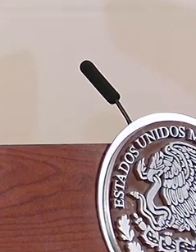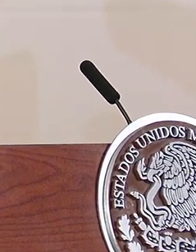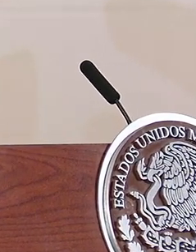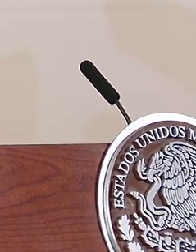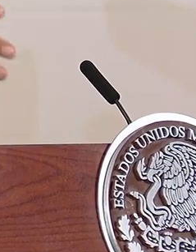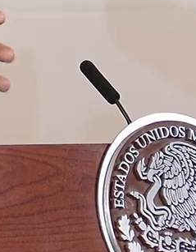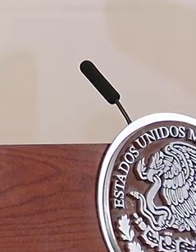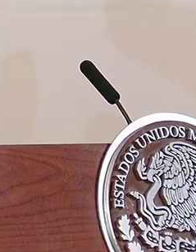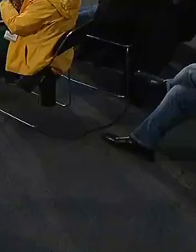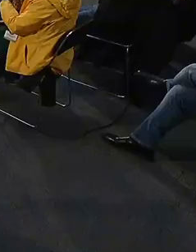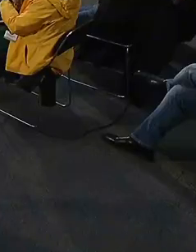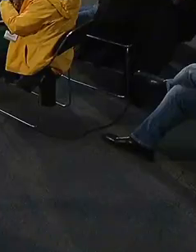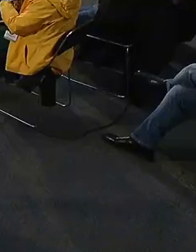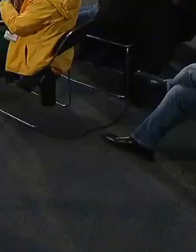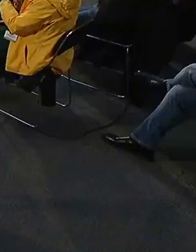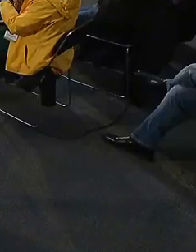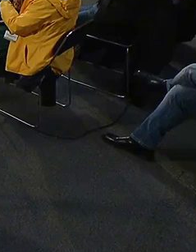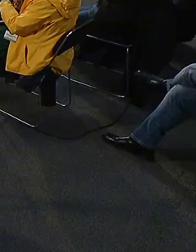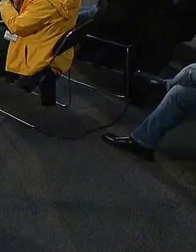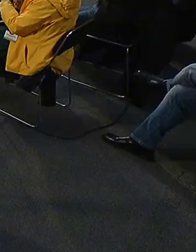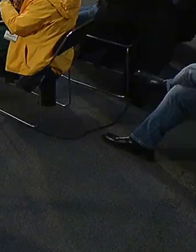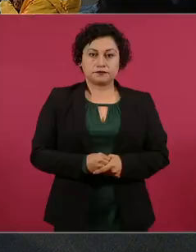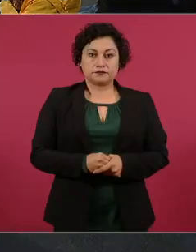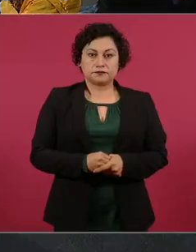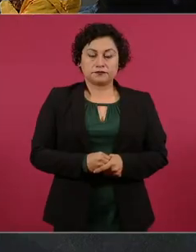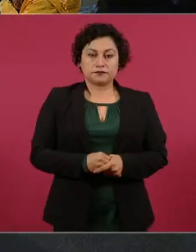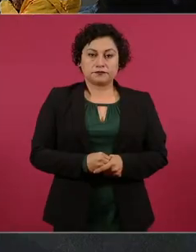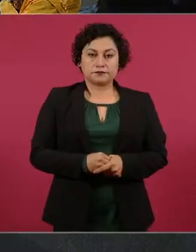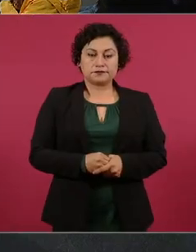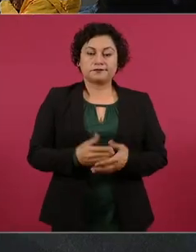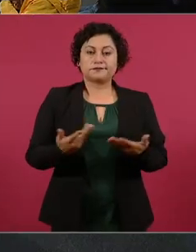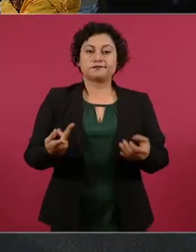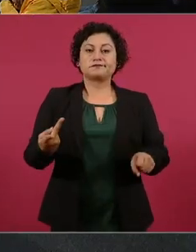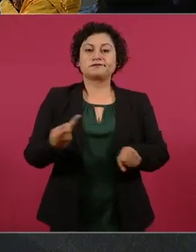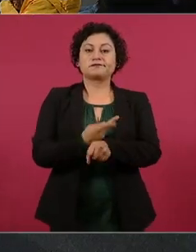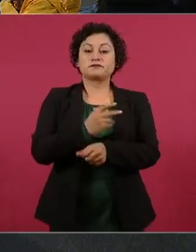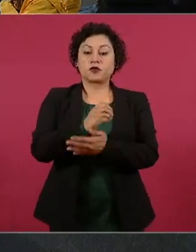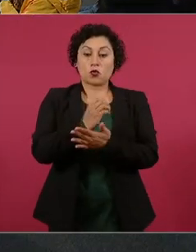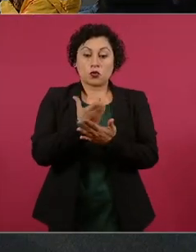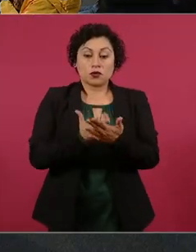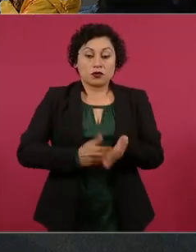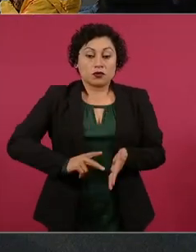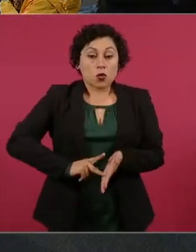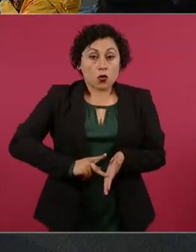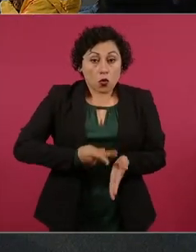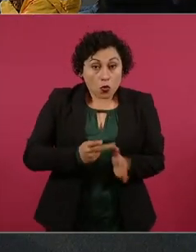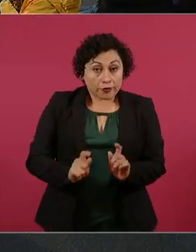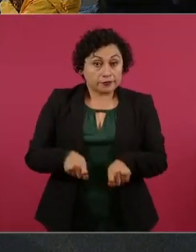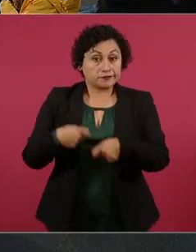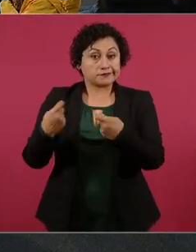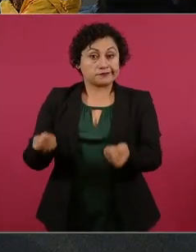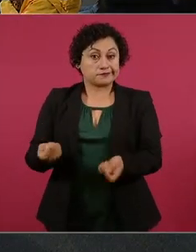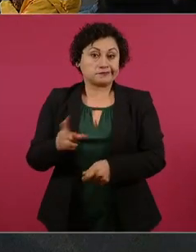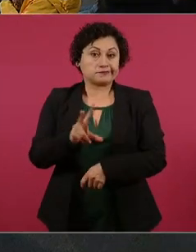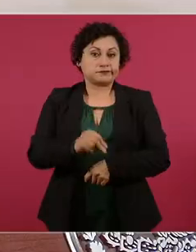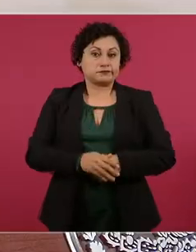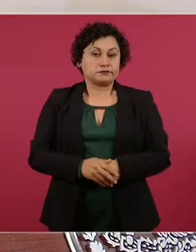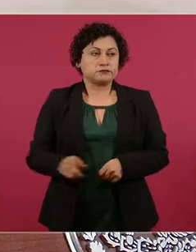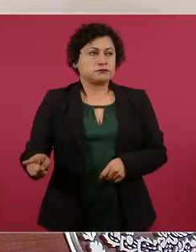O el 22 o el 23, entonces ya no se renovó. Porque él dice que sí. No sé.